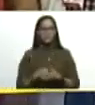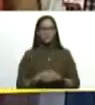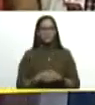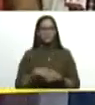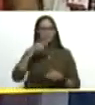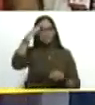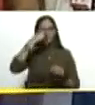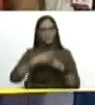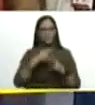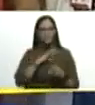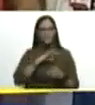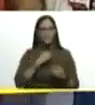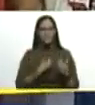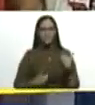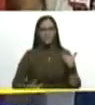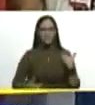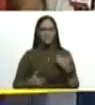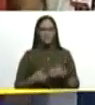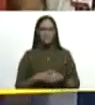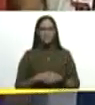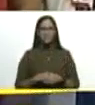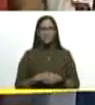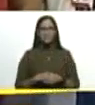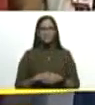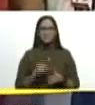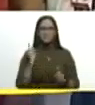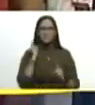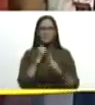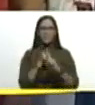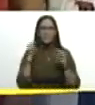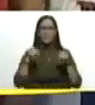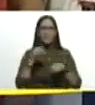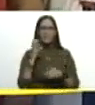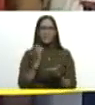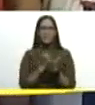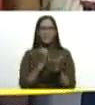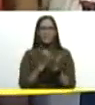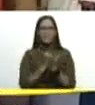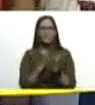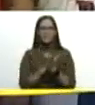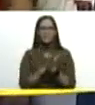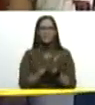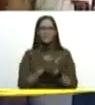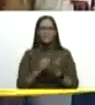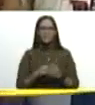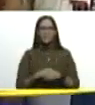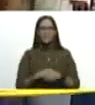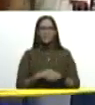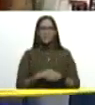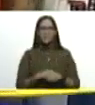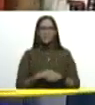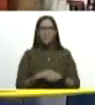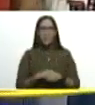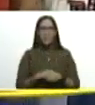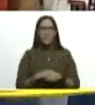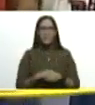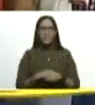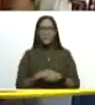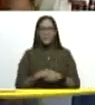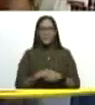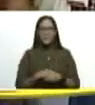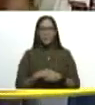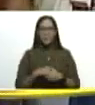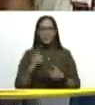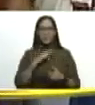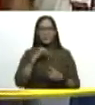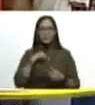señor presidente Nicolás Maduro. Desde acá, desde Catia, del CDI Flores de Catia, es para nosotros